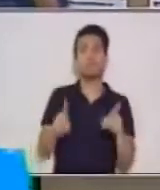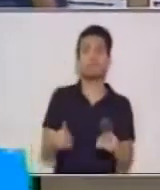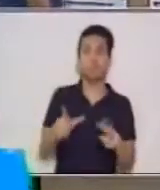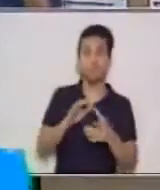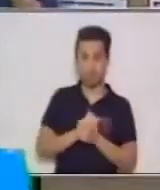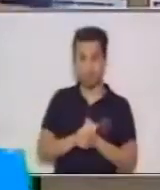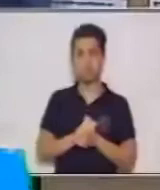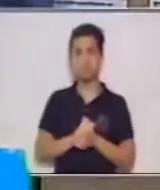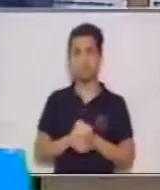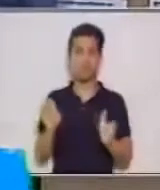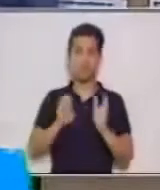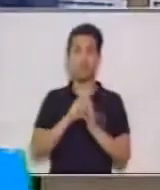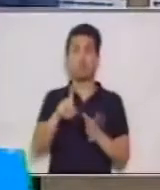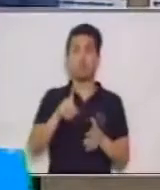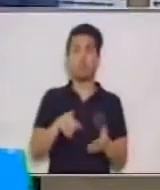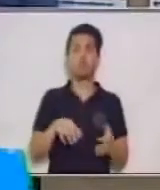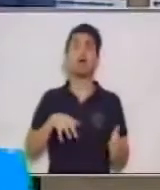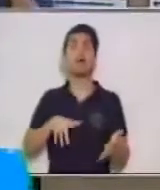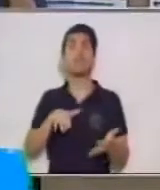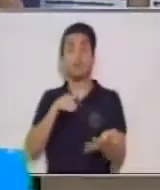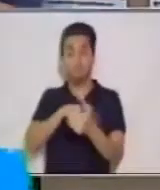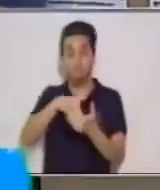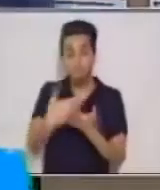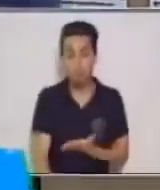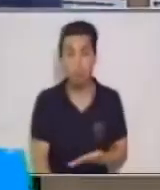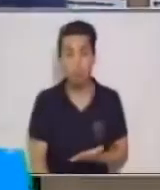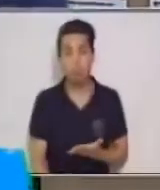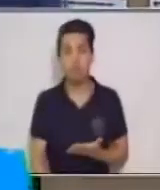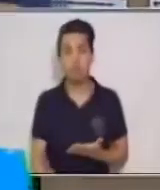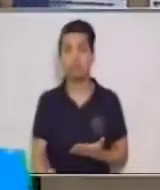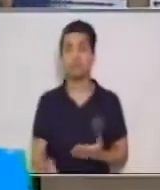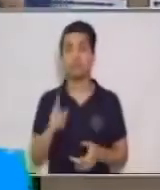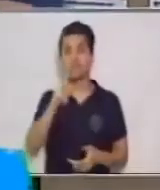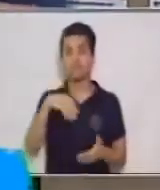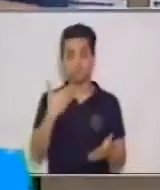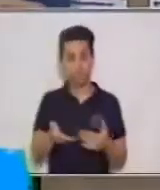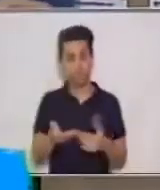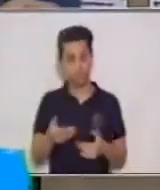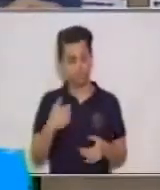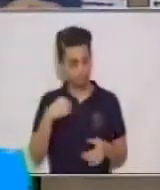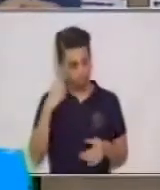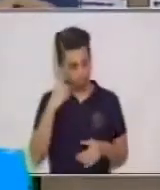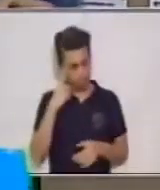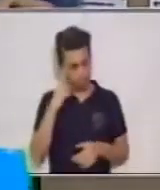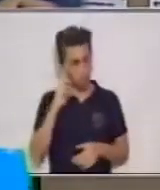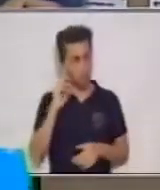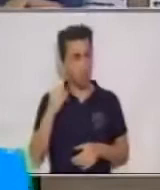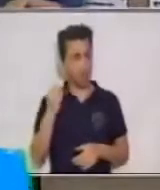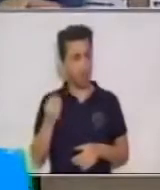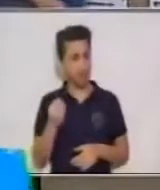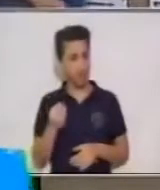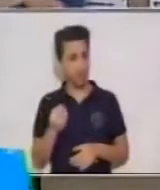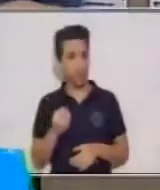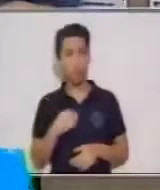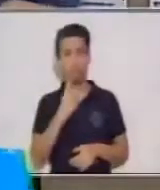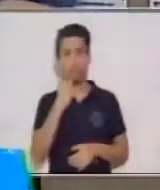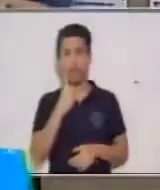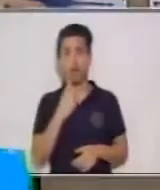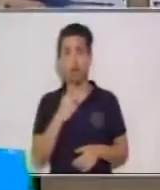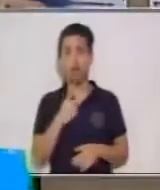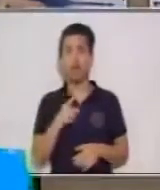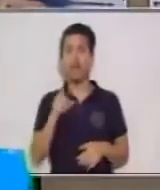momento que te tropiezas y te caes en la calle, después de caer, piensas en cuál fue la causa. Primero fue el efecto, te